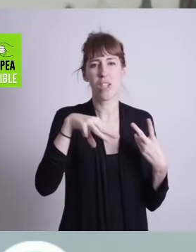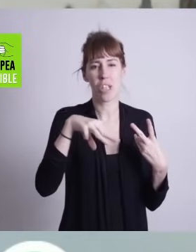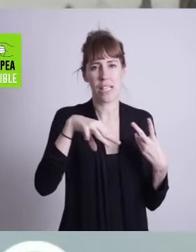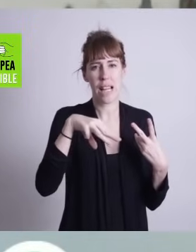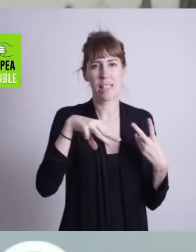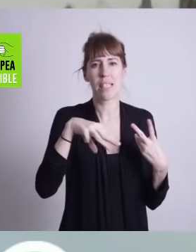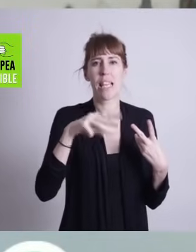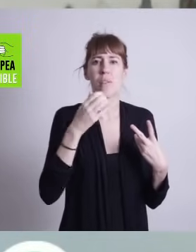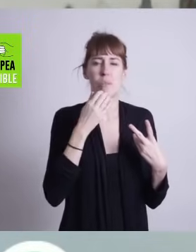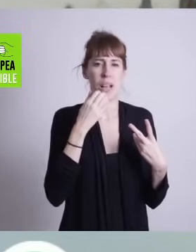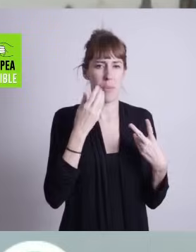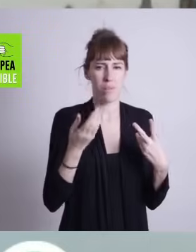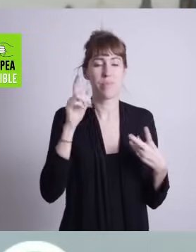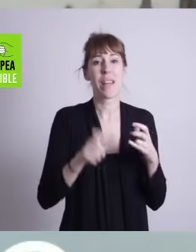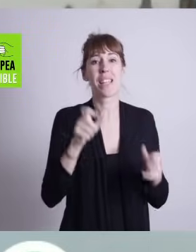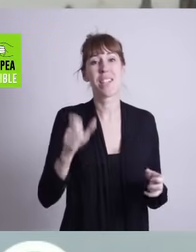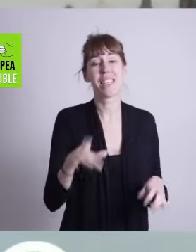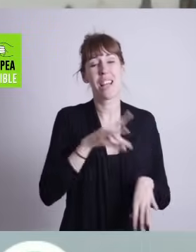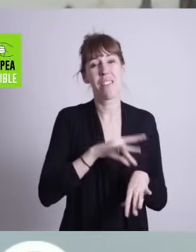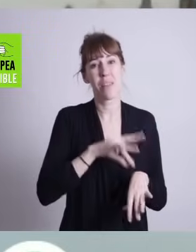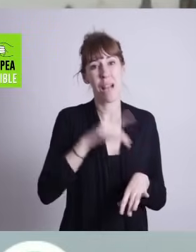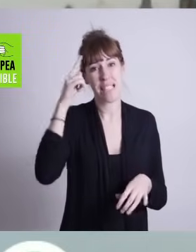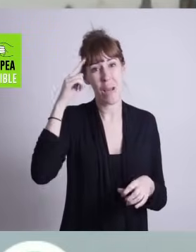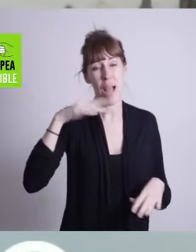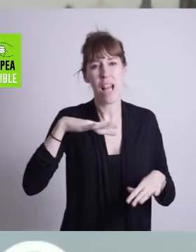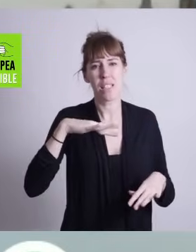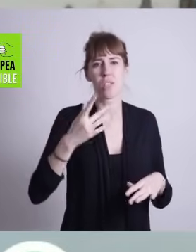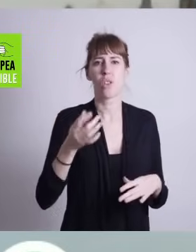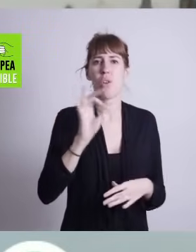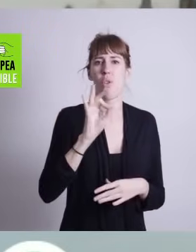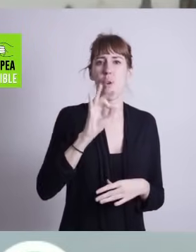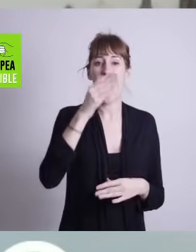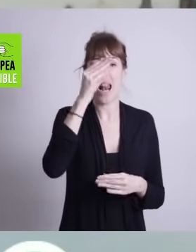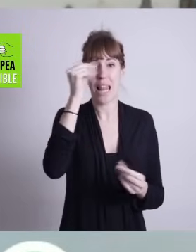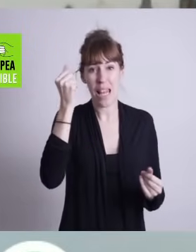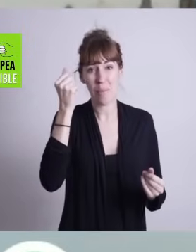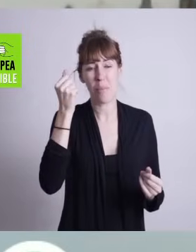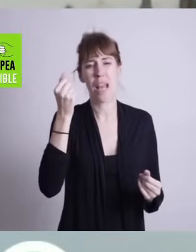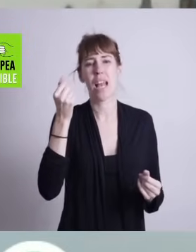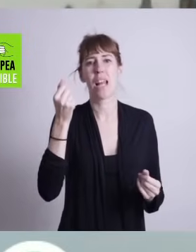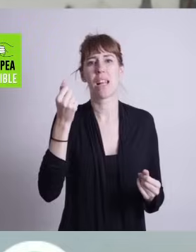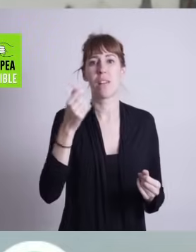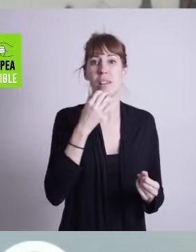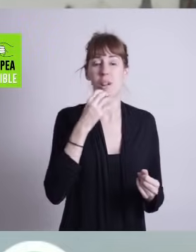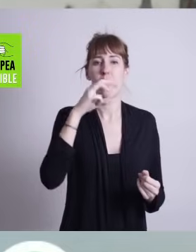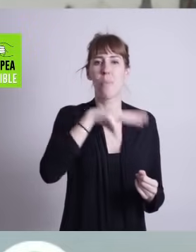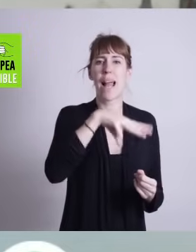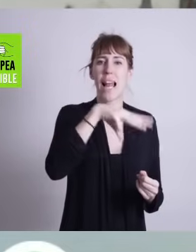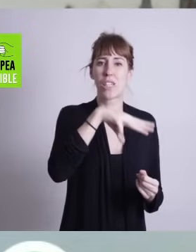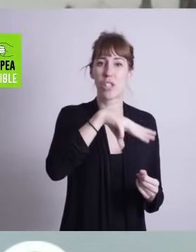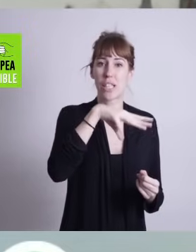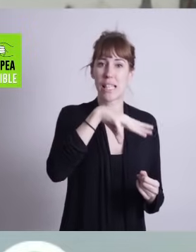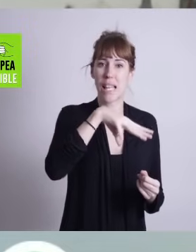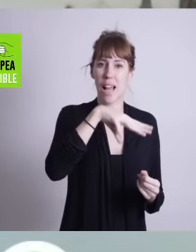personas que tienen, por ejemplo, Parkinson, Alzheimer o cualquier otra enfermedad de este tipo neurológico grave, la cantidad de melatonina que segrega su